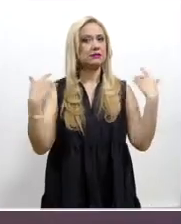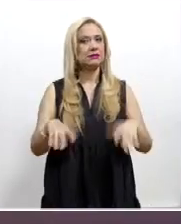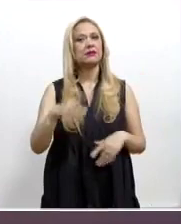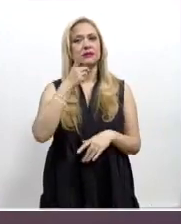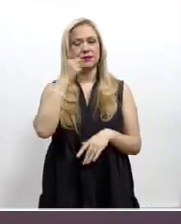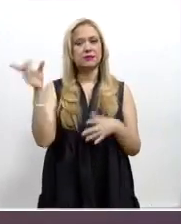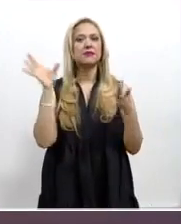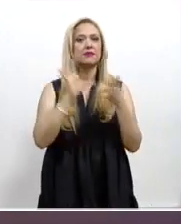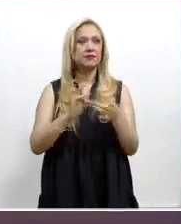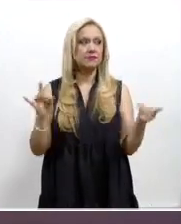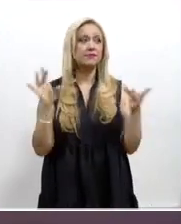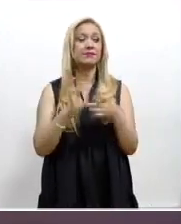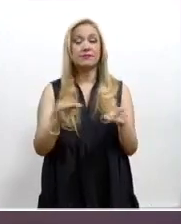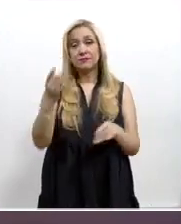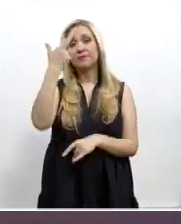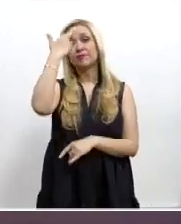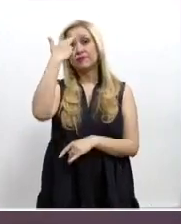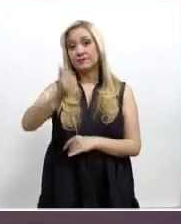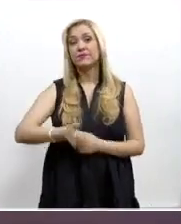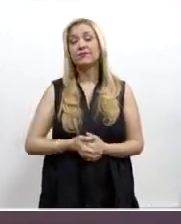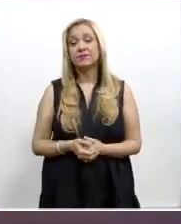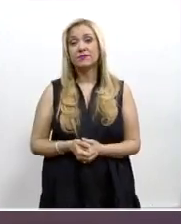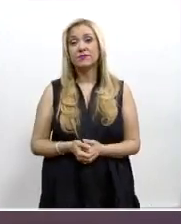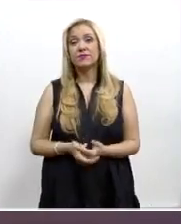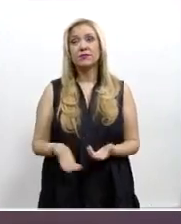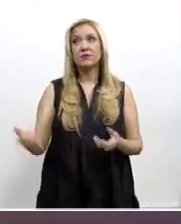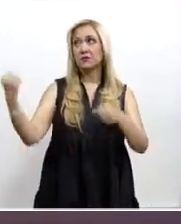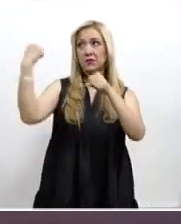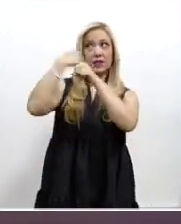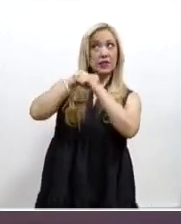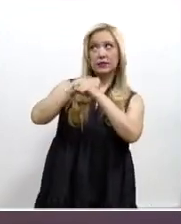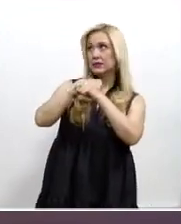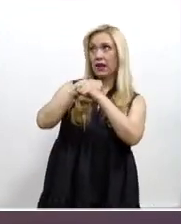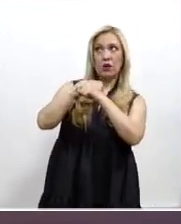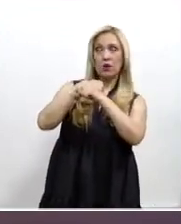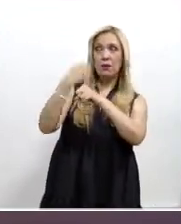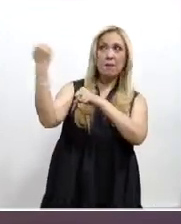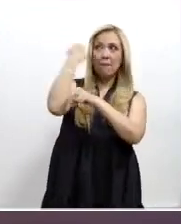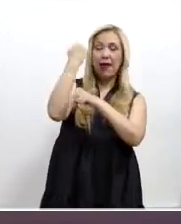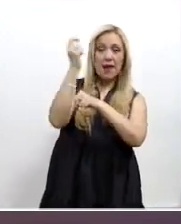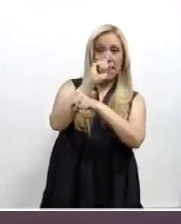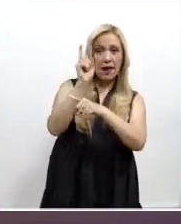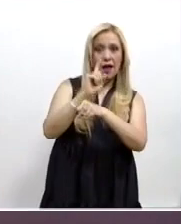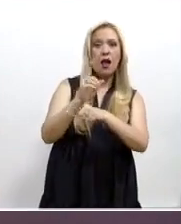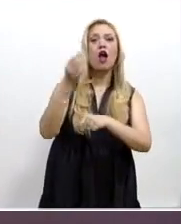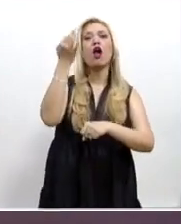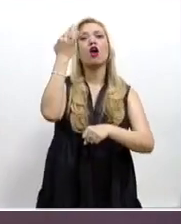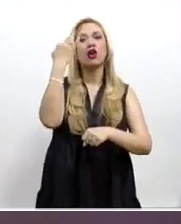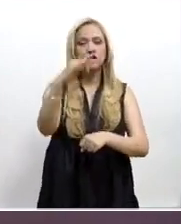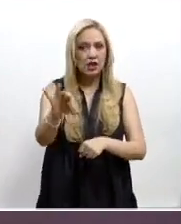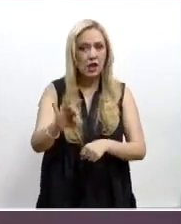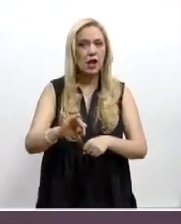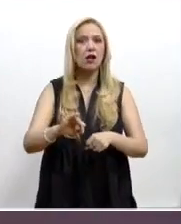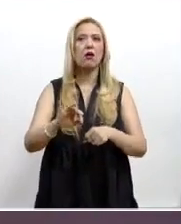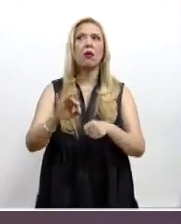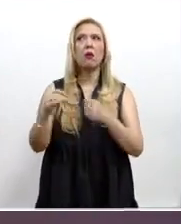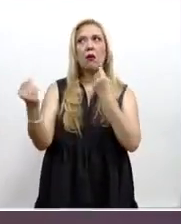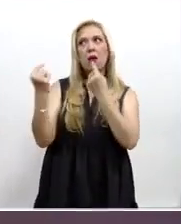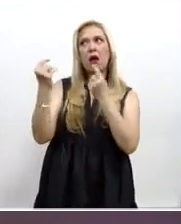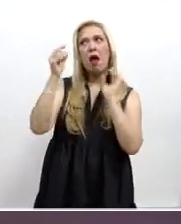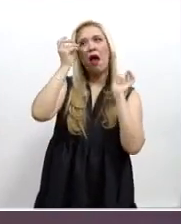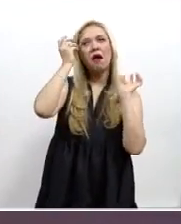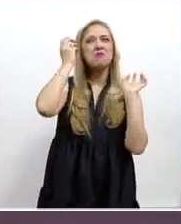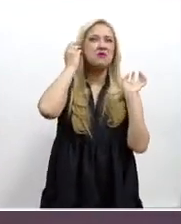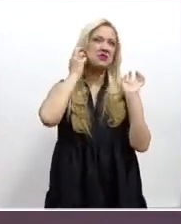ya comentaban ustedes, ¿no? Entonces, como ya no me golpea, ¿no? Ya solamente me ofende, ya solamente es verbal, quizás ya no lo